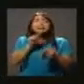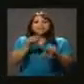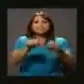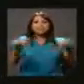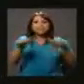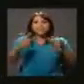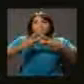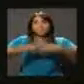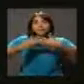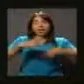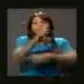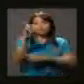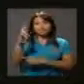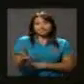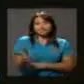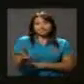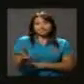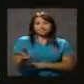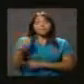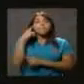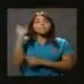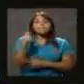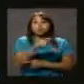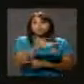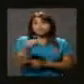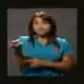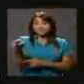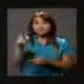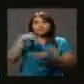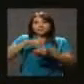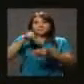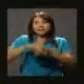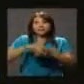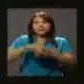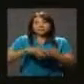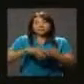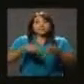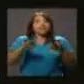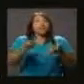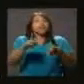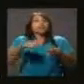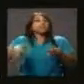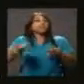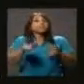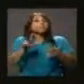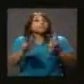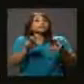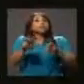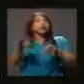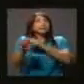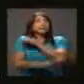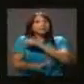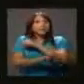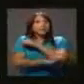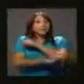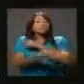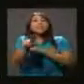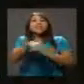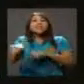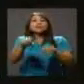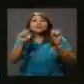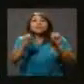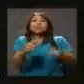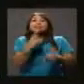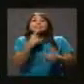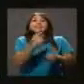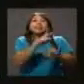empresarial, donde participa incluso quienes están en lo que es inversión extranjera, le pueden decir a las universidades qué tipo